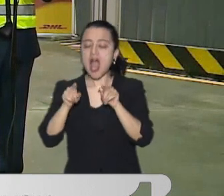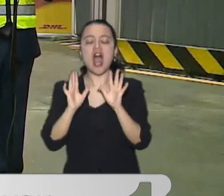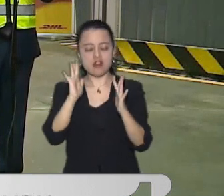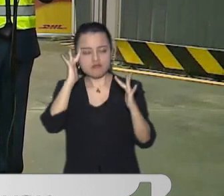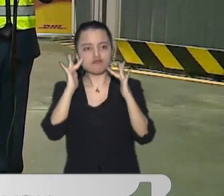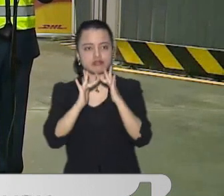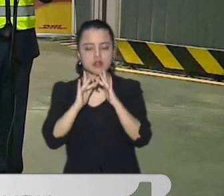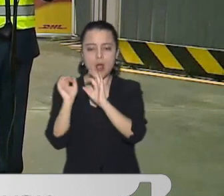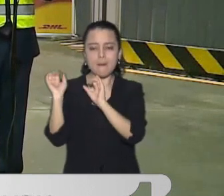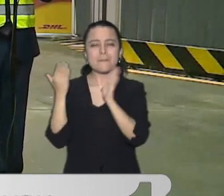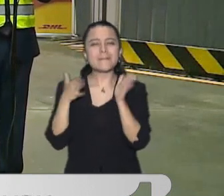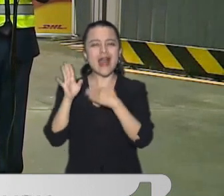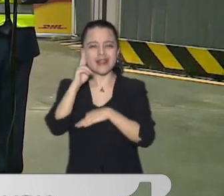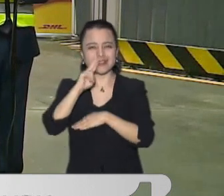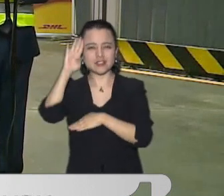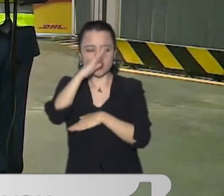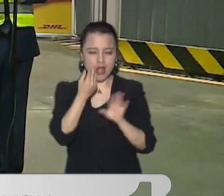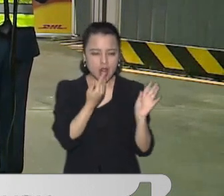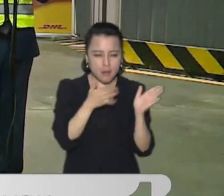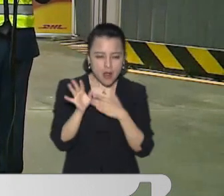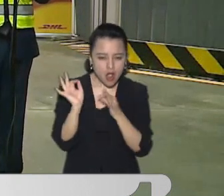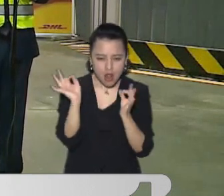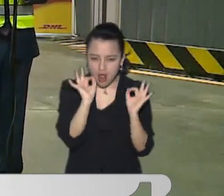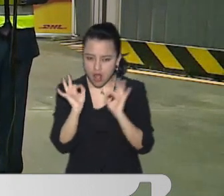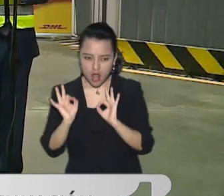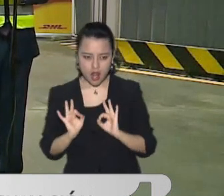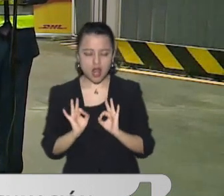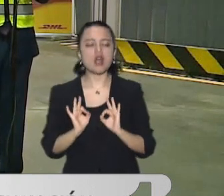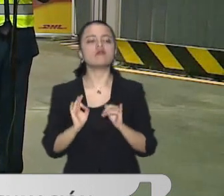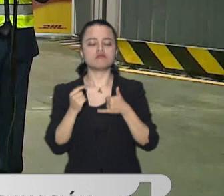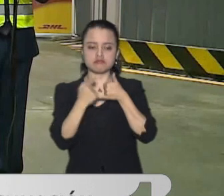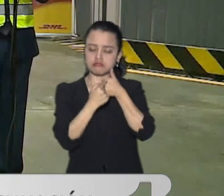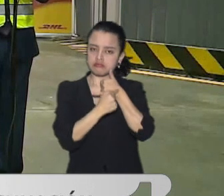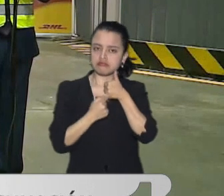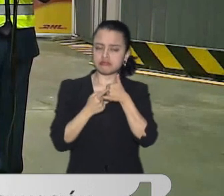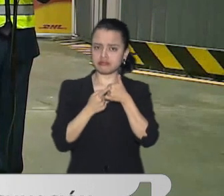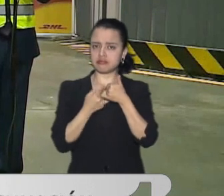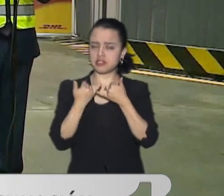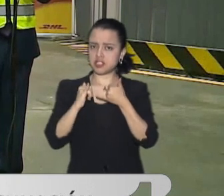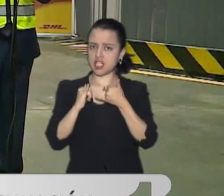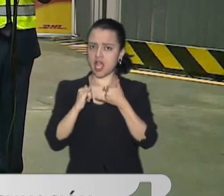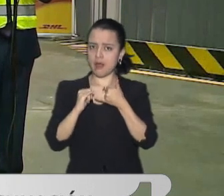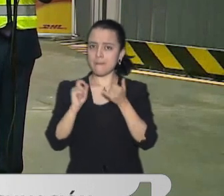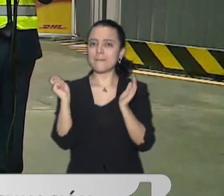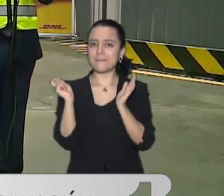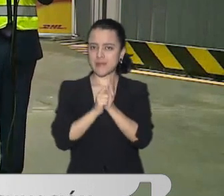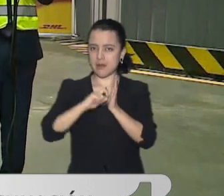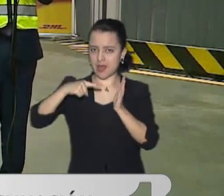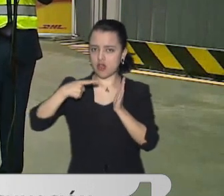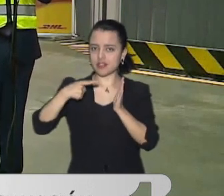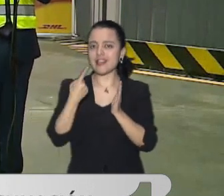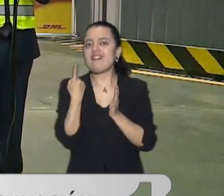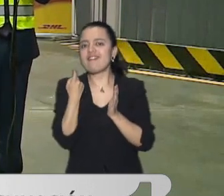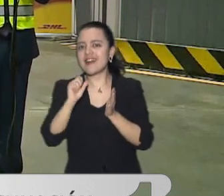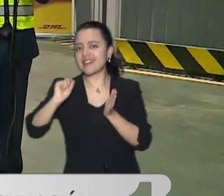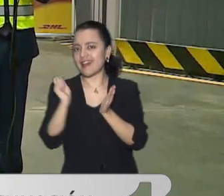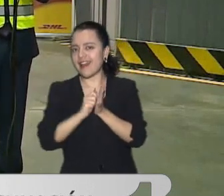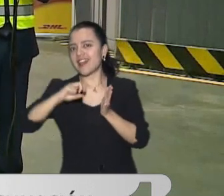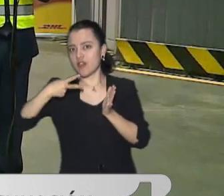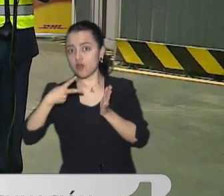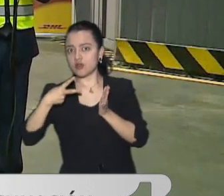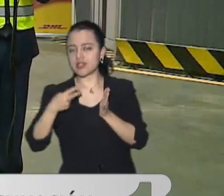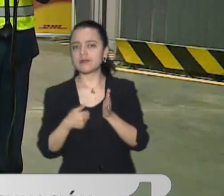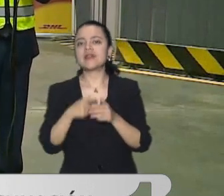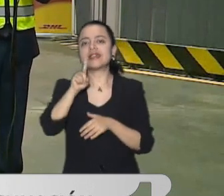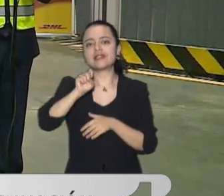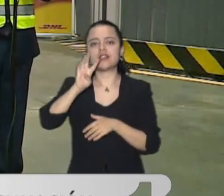que vacunamos el personal de estas ciudades en sus primeras dosis. Esto para el personal de salud se complementa con 69.000